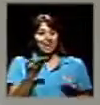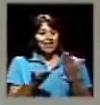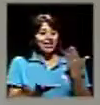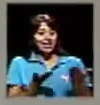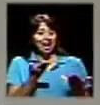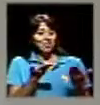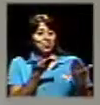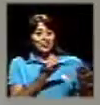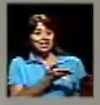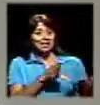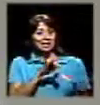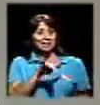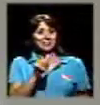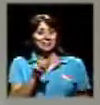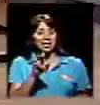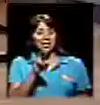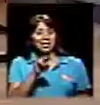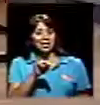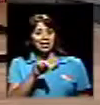doña Yanira, usted nos puede